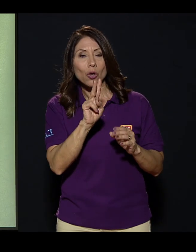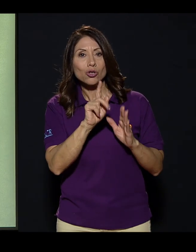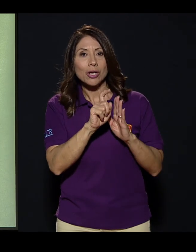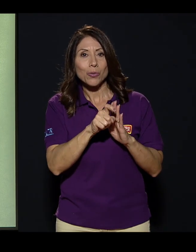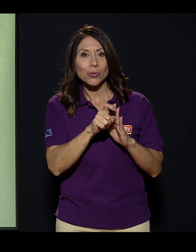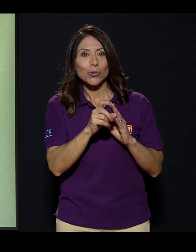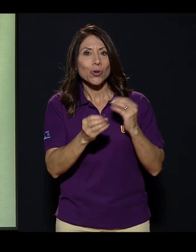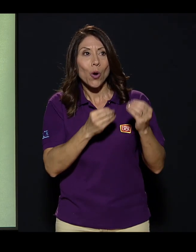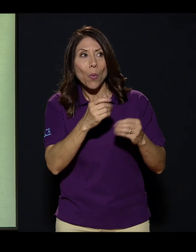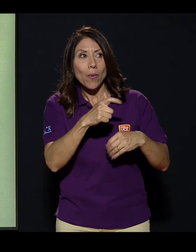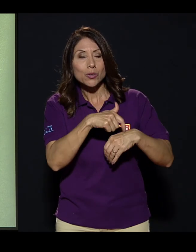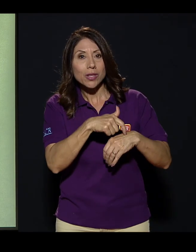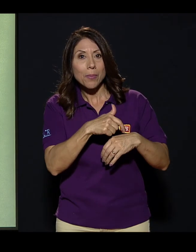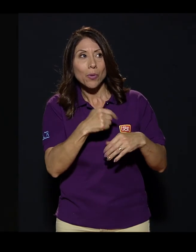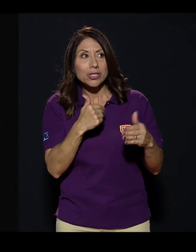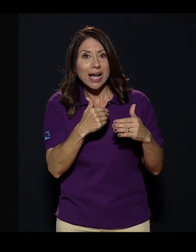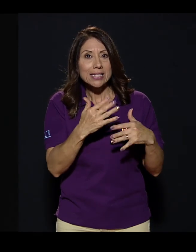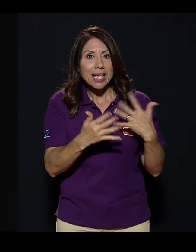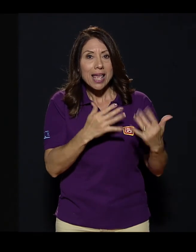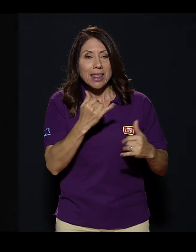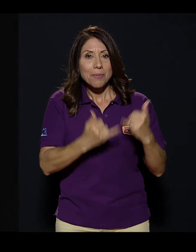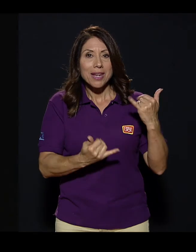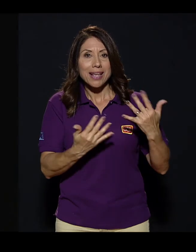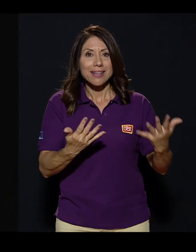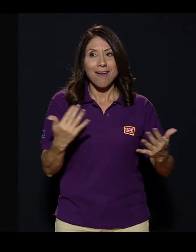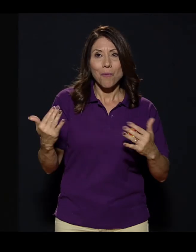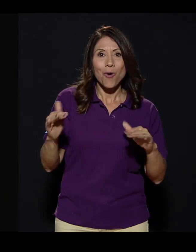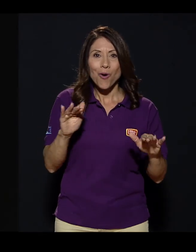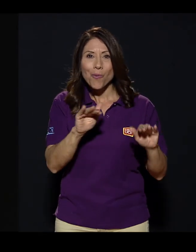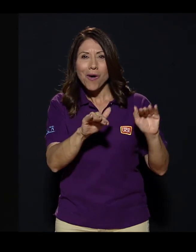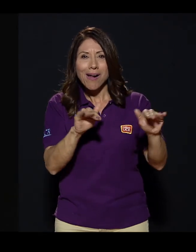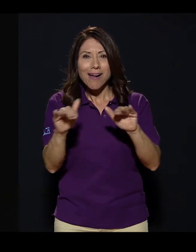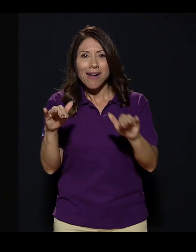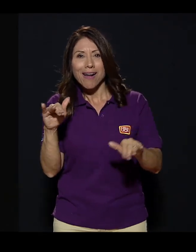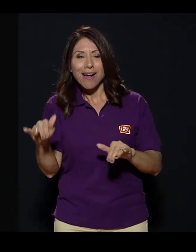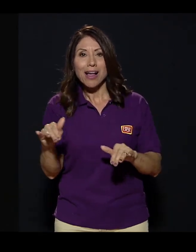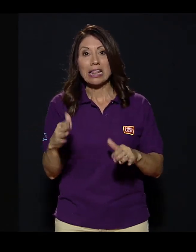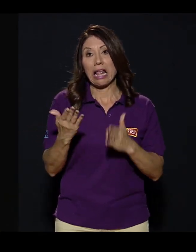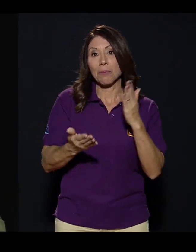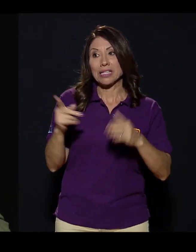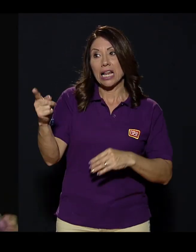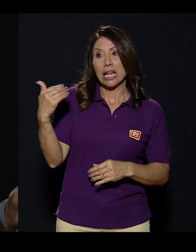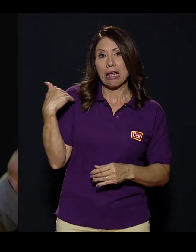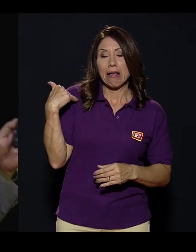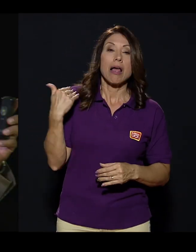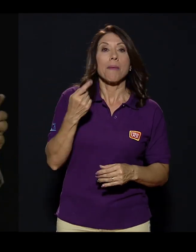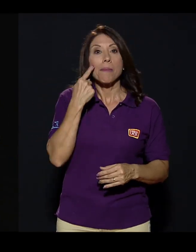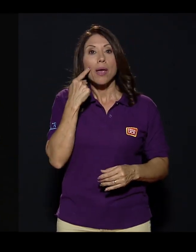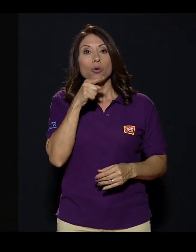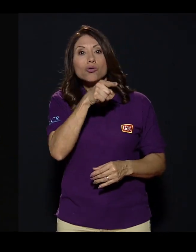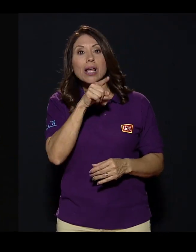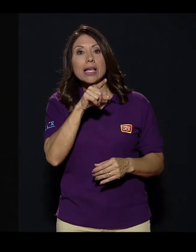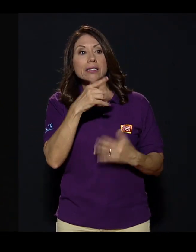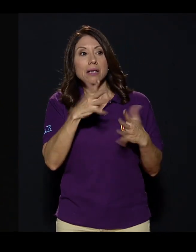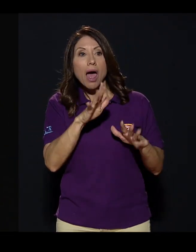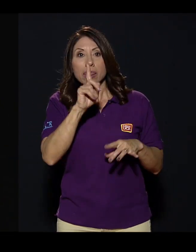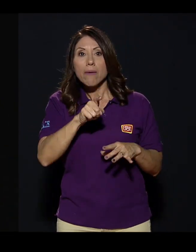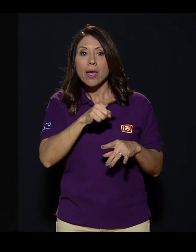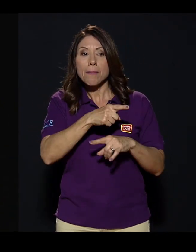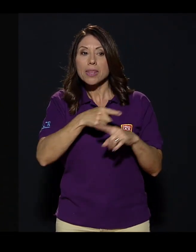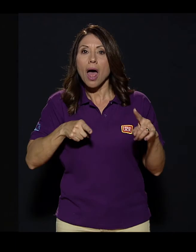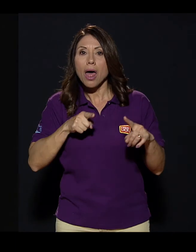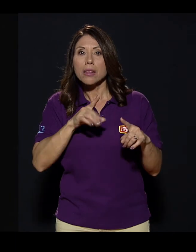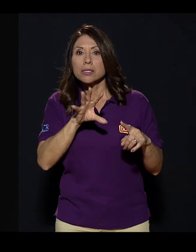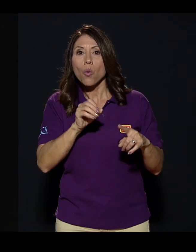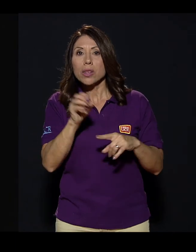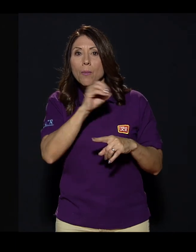50% del avance del proyecto, andan en un 40%, ya tenemos que ir acelerando el paso. Esa es la etapa del